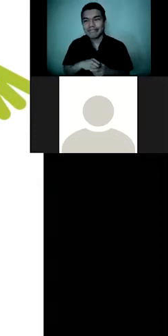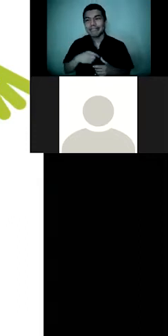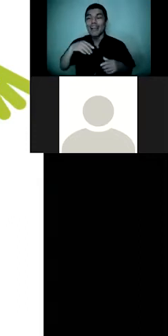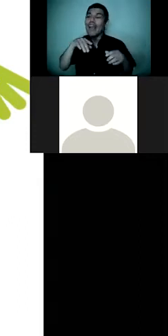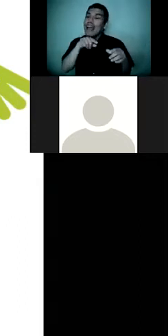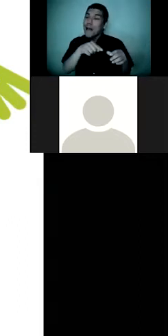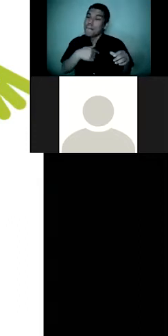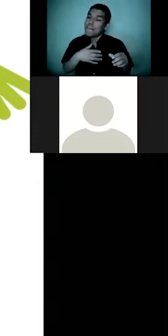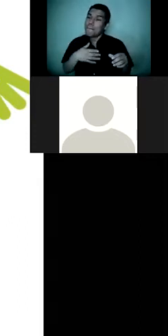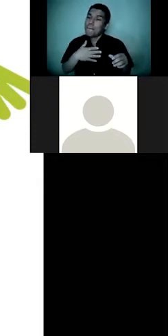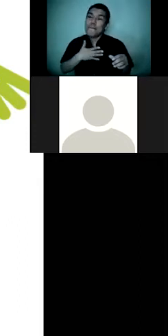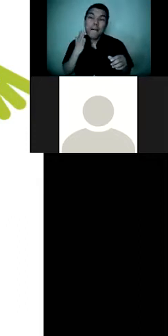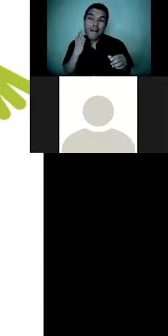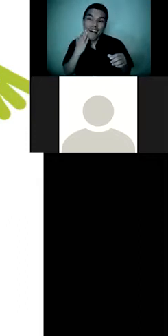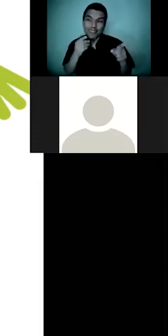Pero